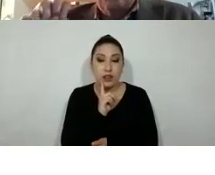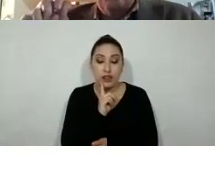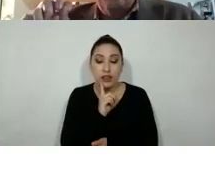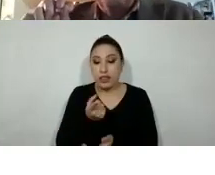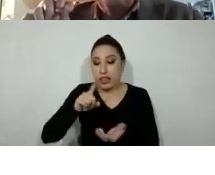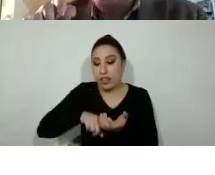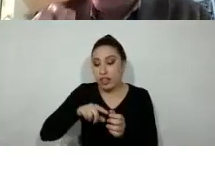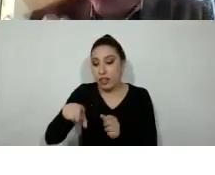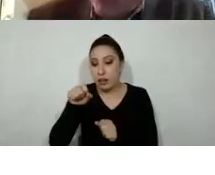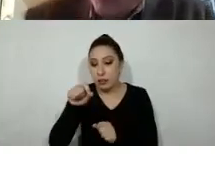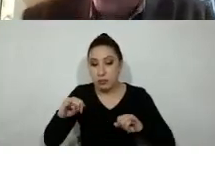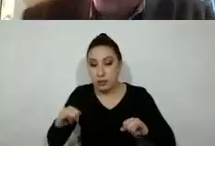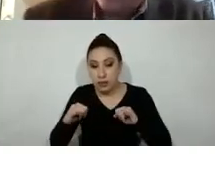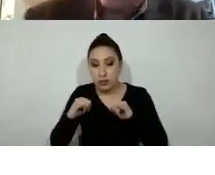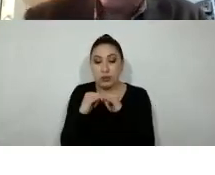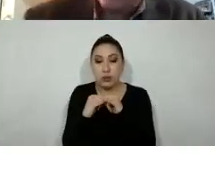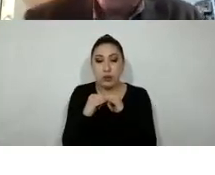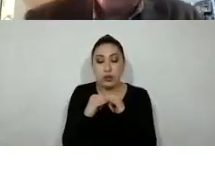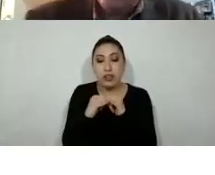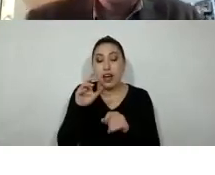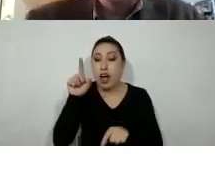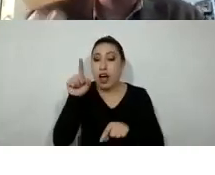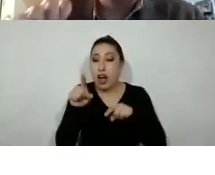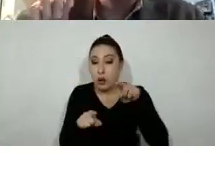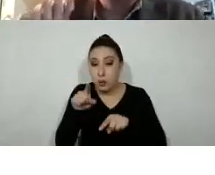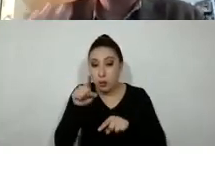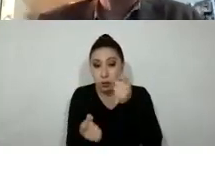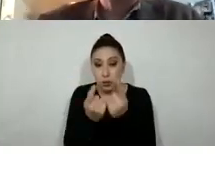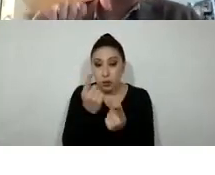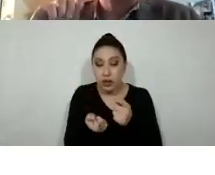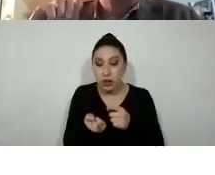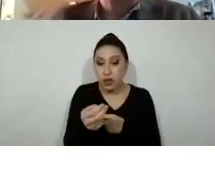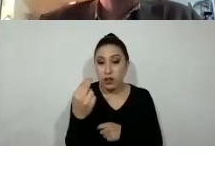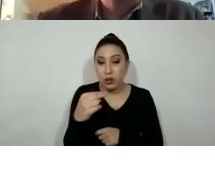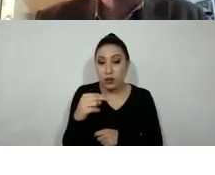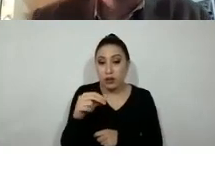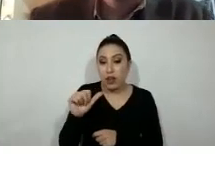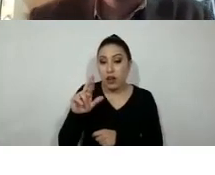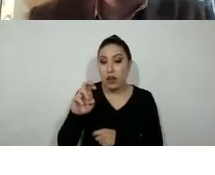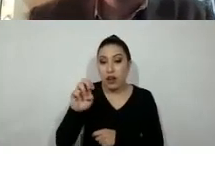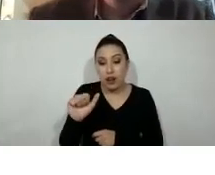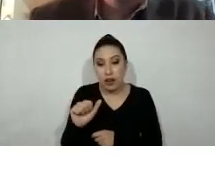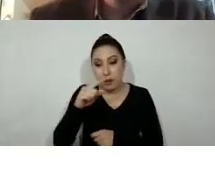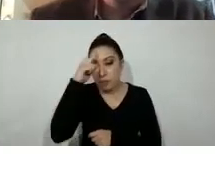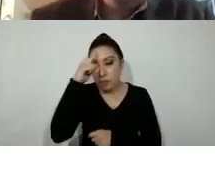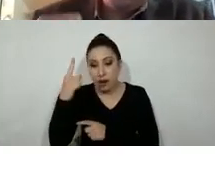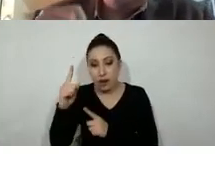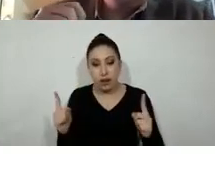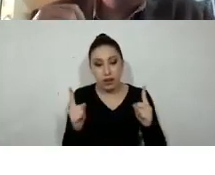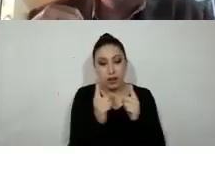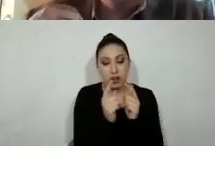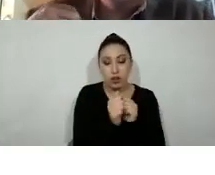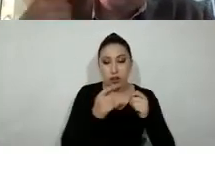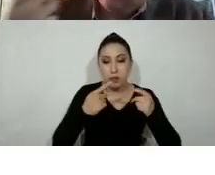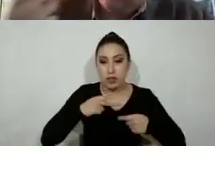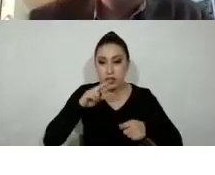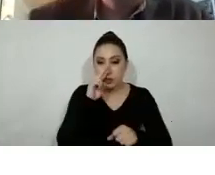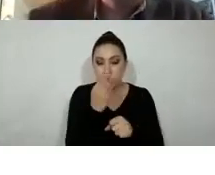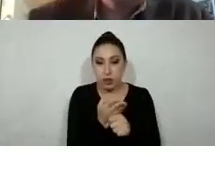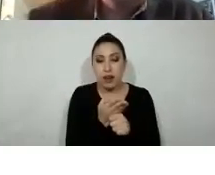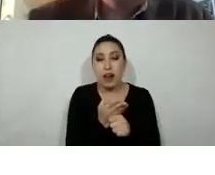institución y en algunos lugares incluso se llama el área puestas a disposición. Entonces, la policía